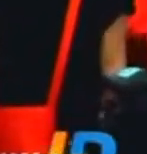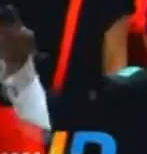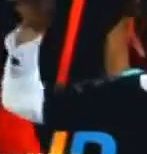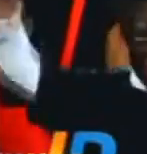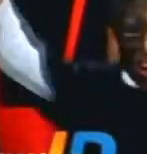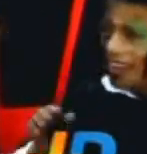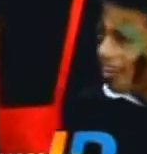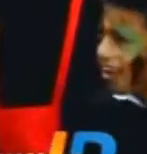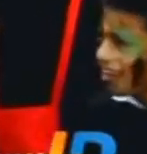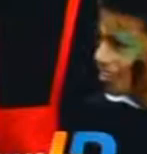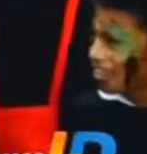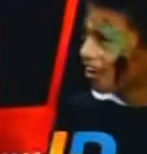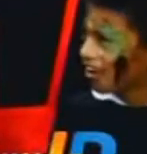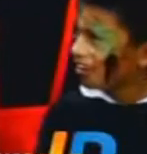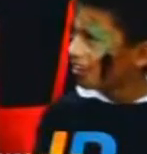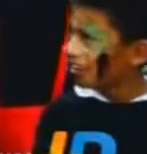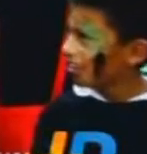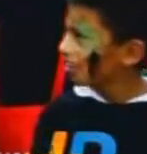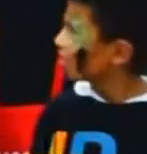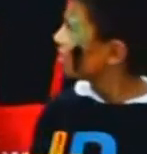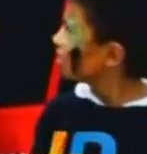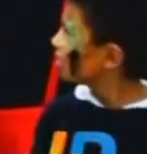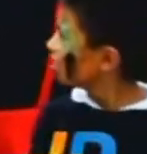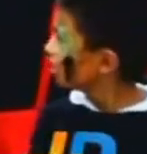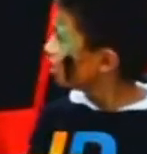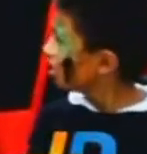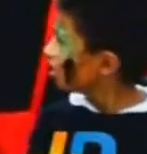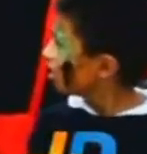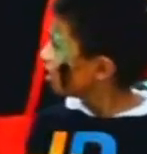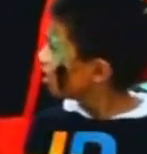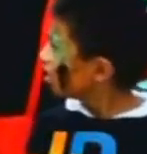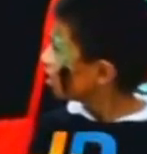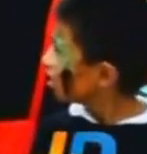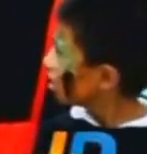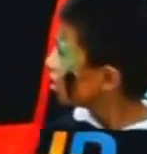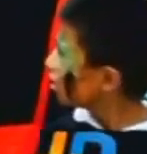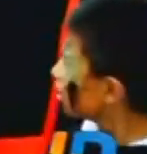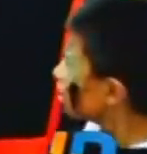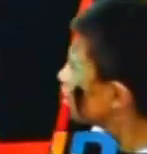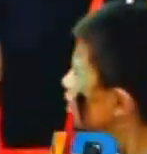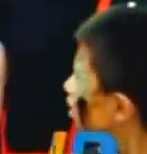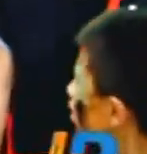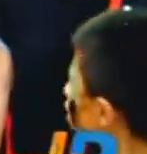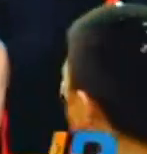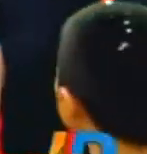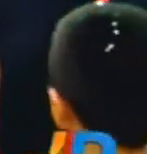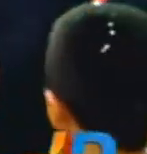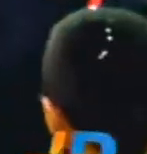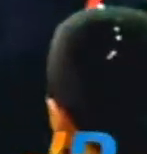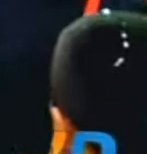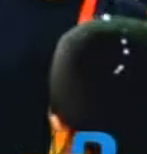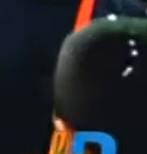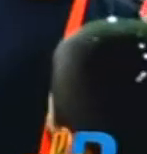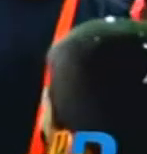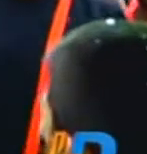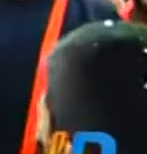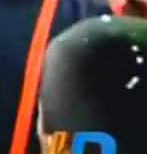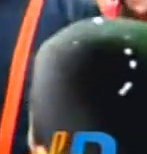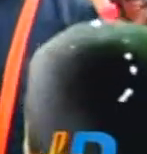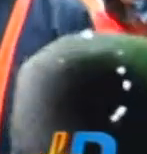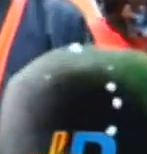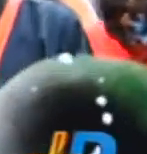es demostrarle la cultura a Colombia. Así lo dicen ellos en los carnavales de negros y blancos. ¿Qué significa ese día 5 de